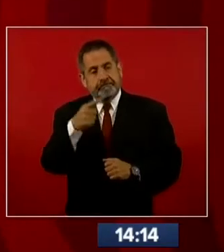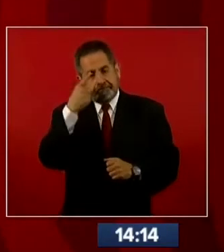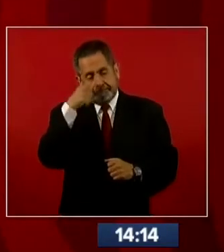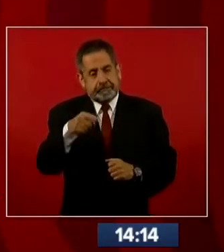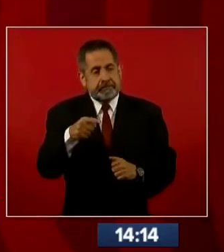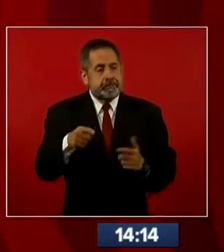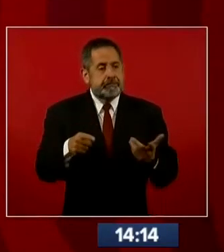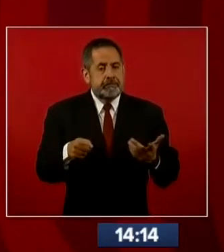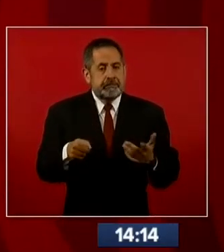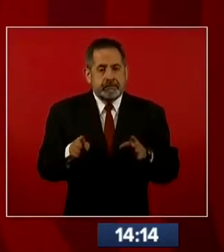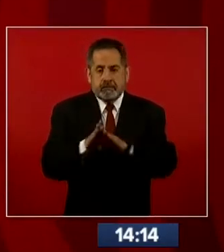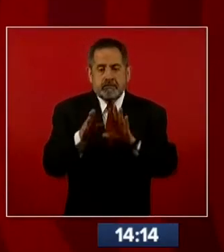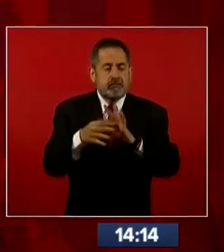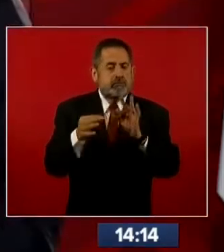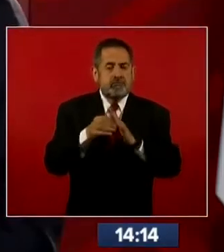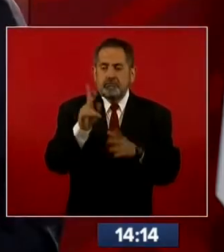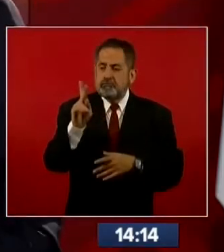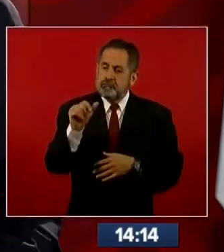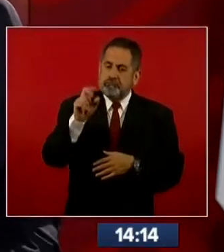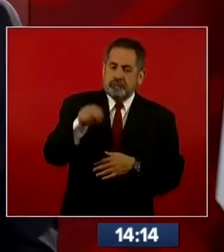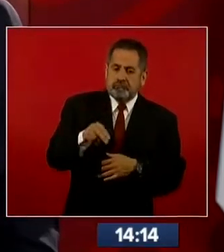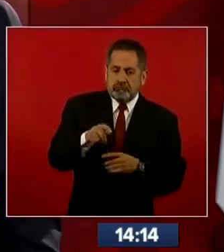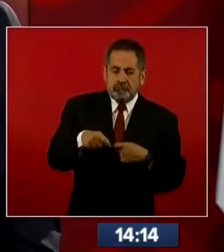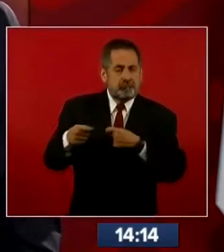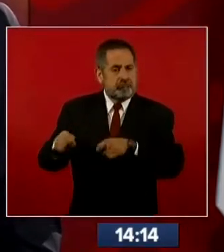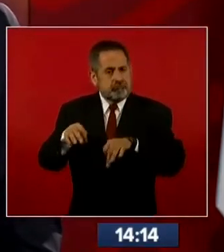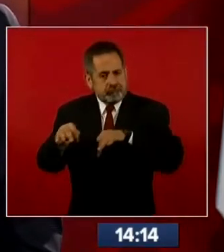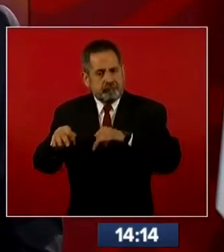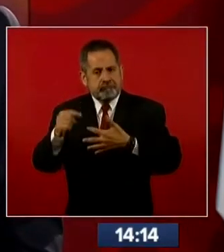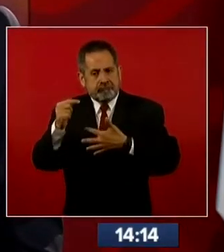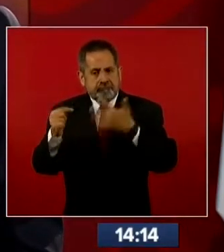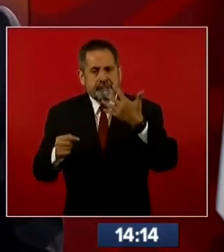llevar a cabo un plan laboral,